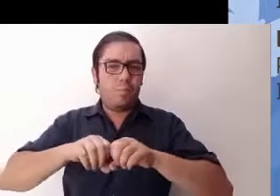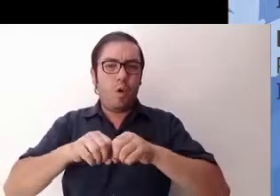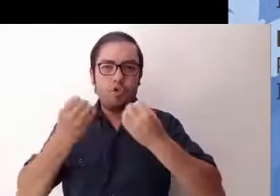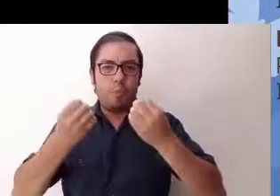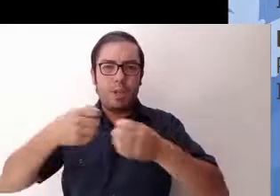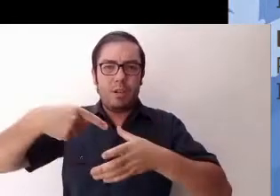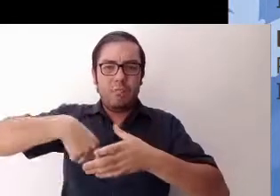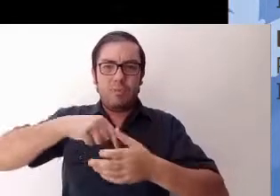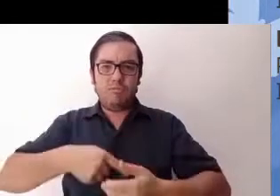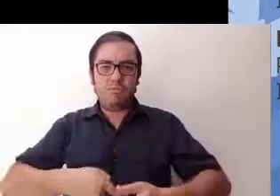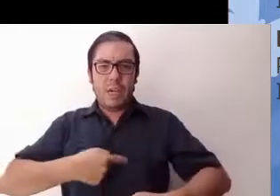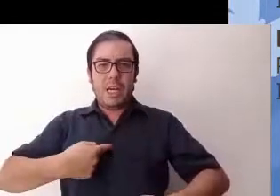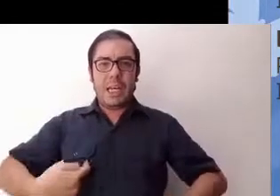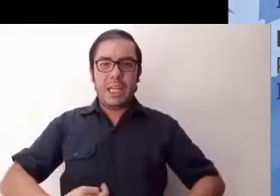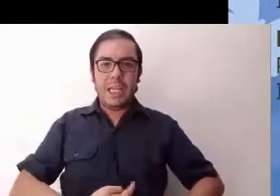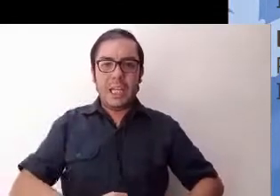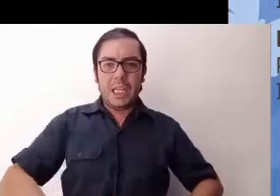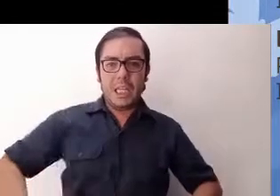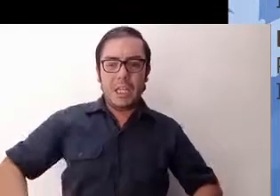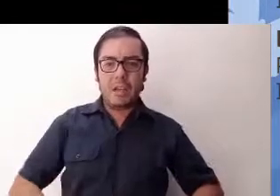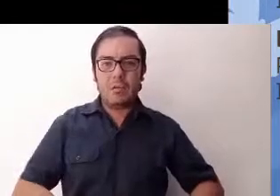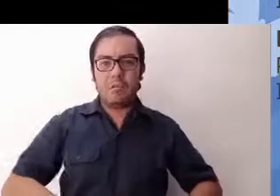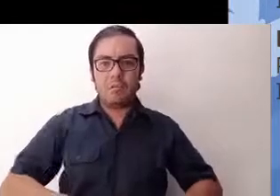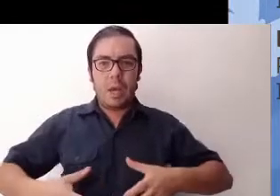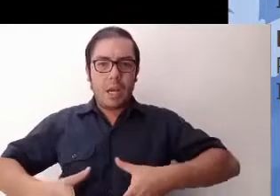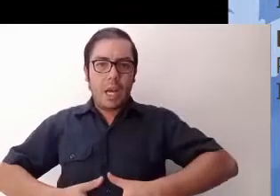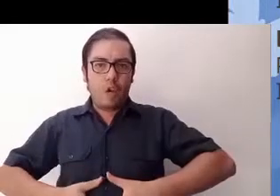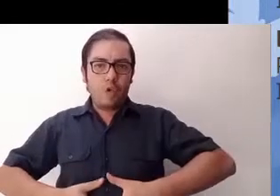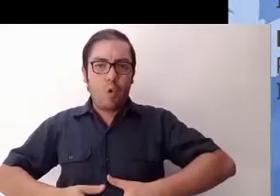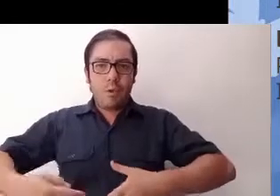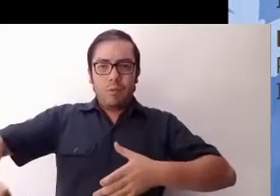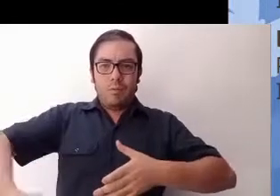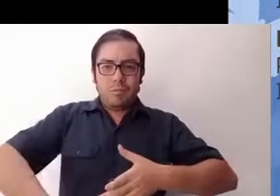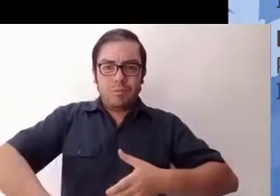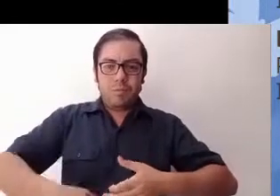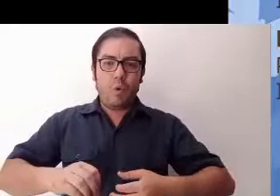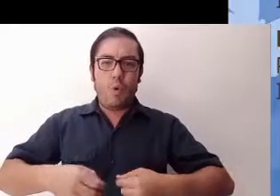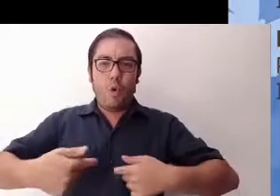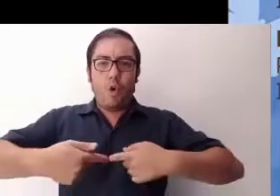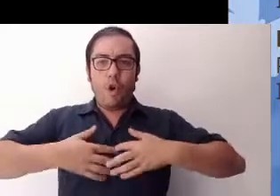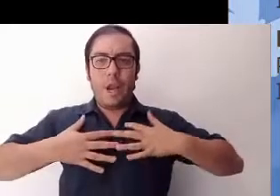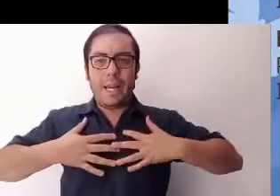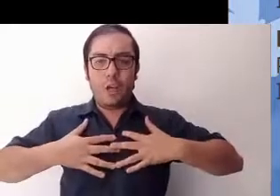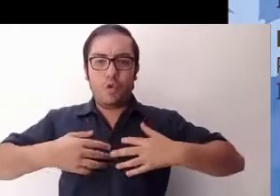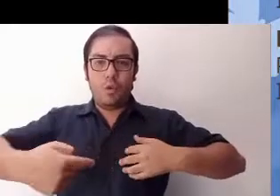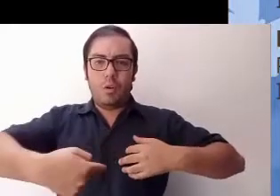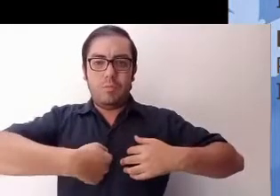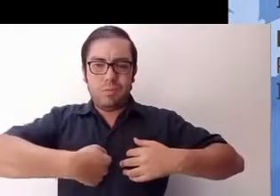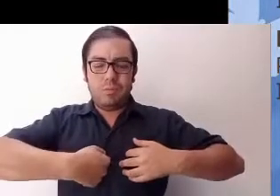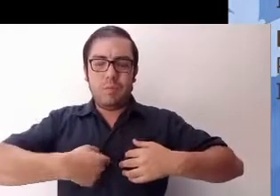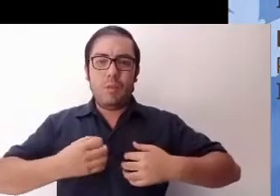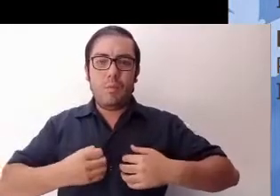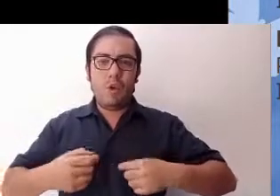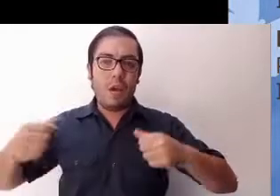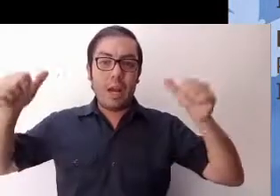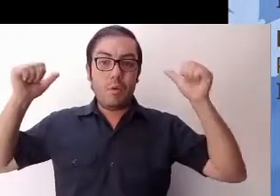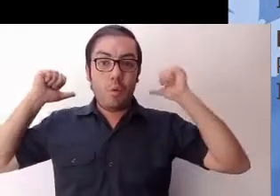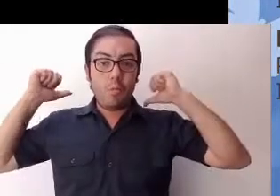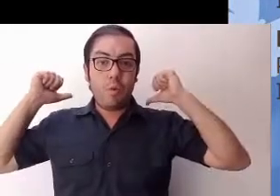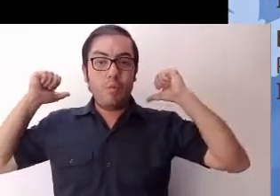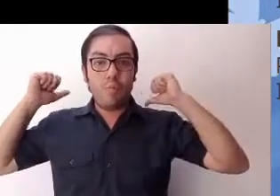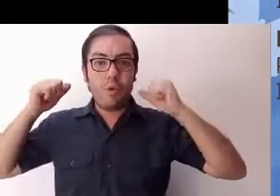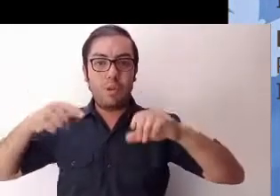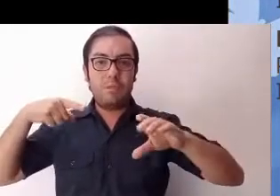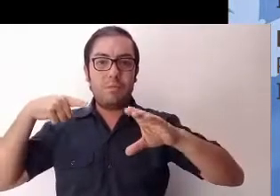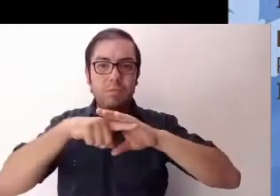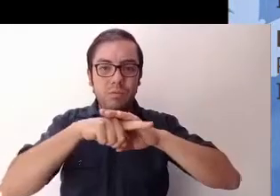el tórax, me puede generar una afección a nivel pulmonar. Entonces es un poco más complejo. Luego tenemos las